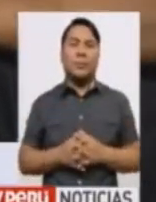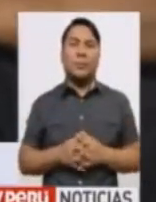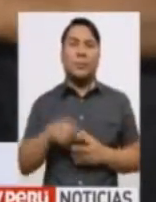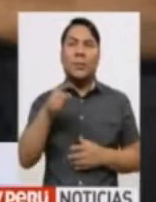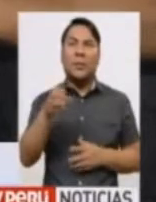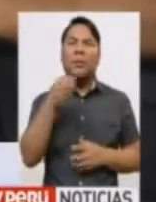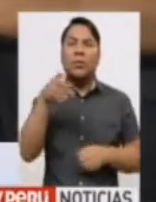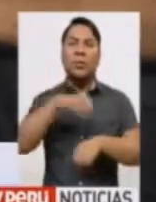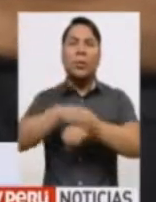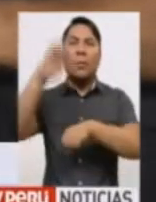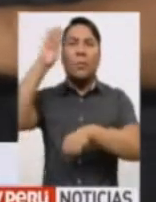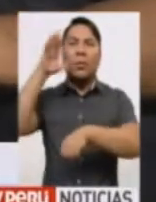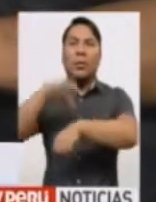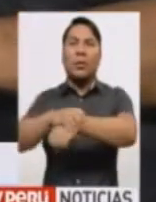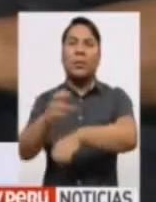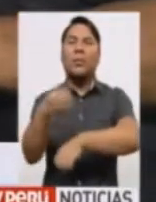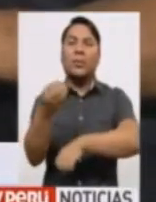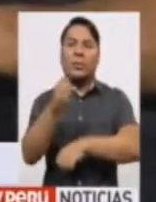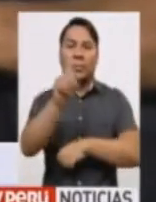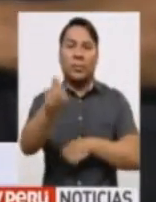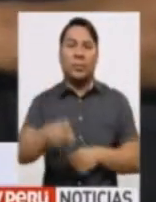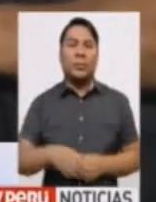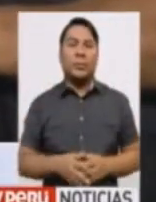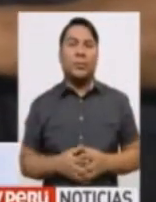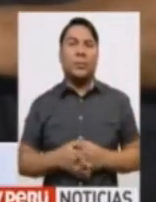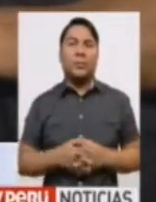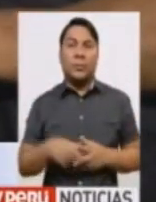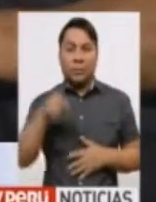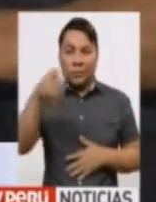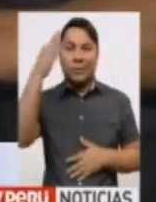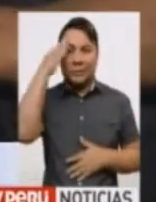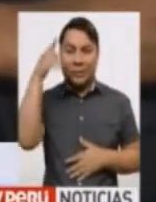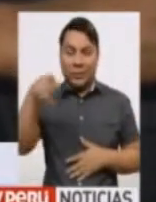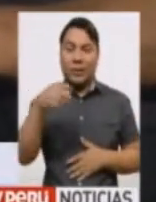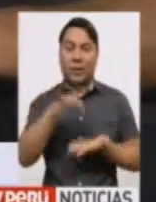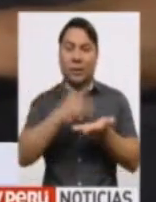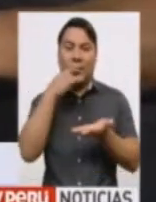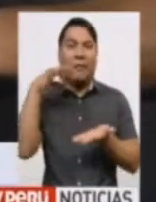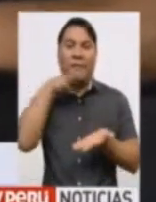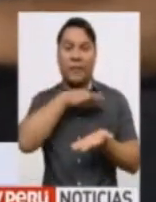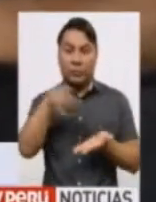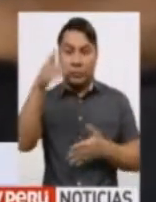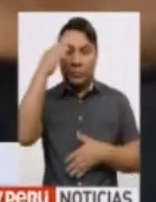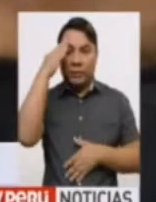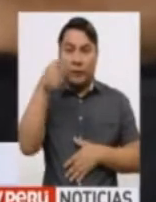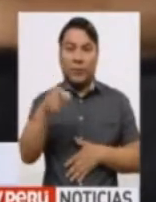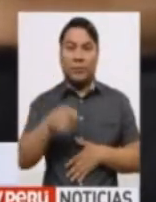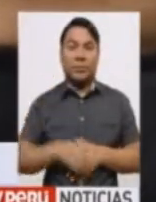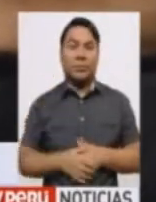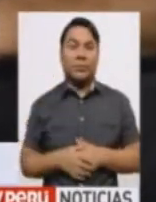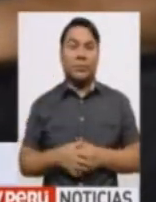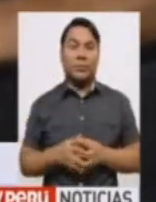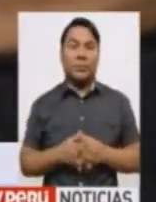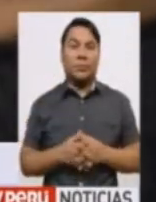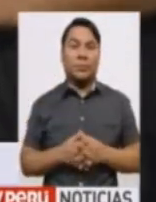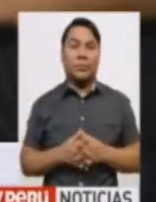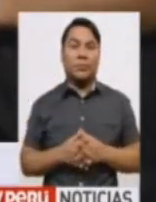Señor, ¿por qué lo está interviniendo la policía? ¿Es consciente que vendía medicina Bamba aquí?